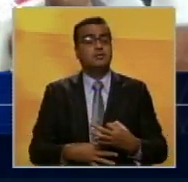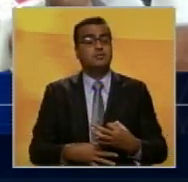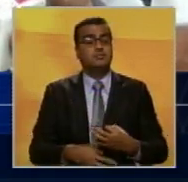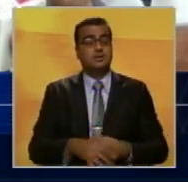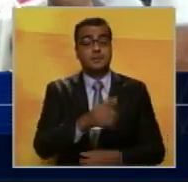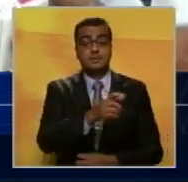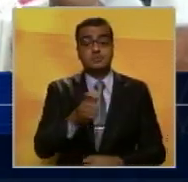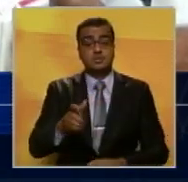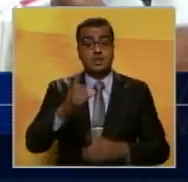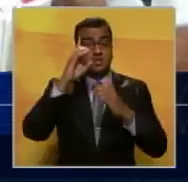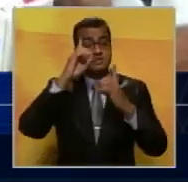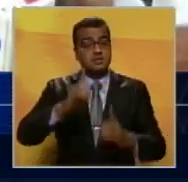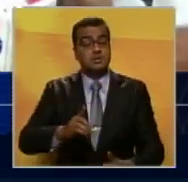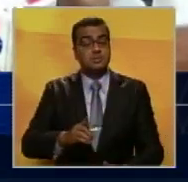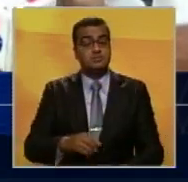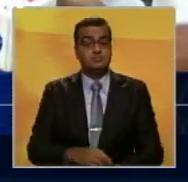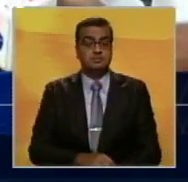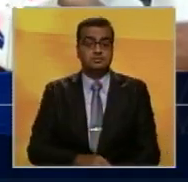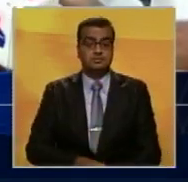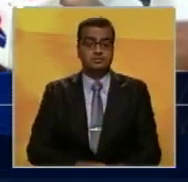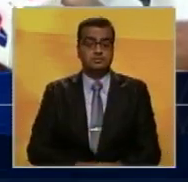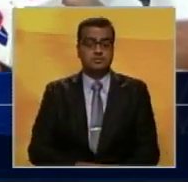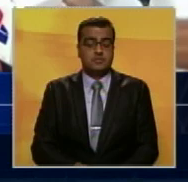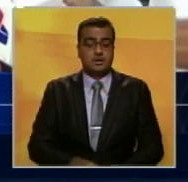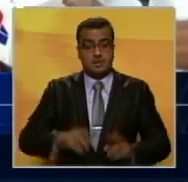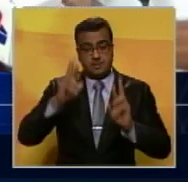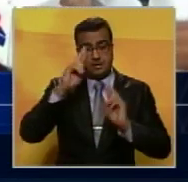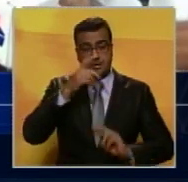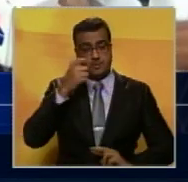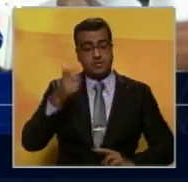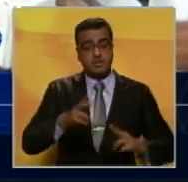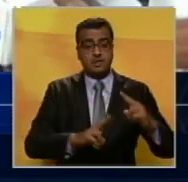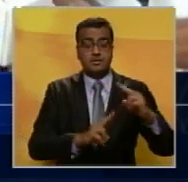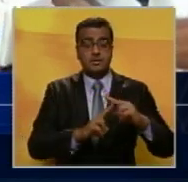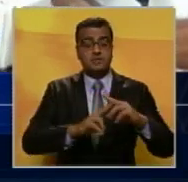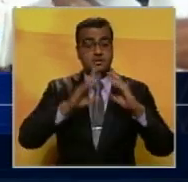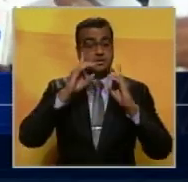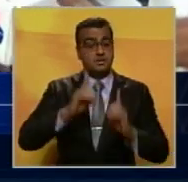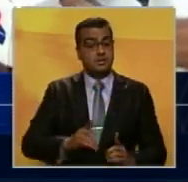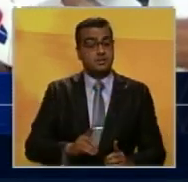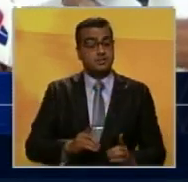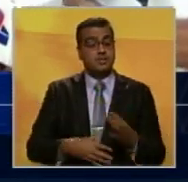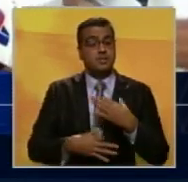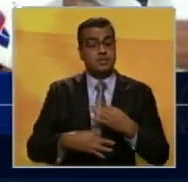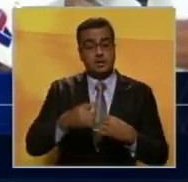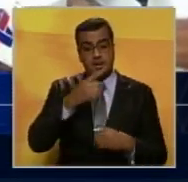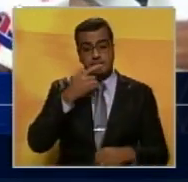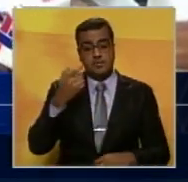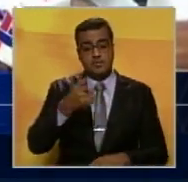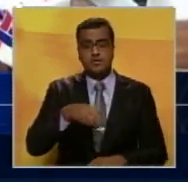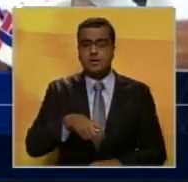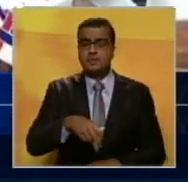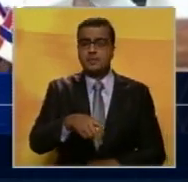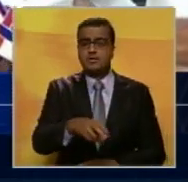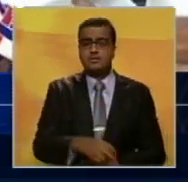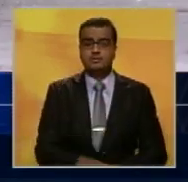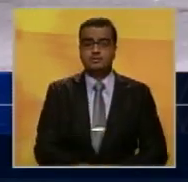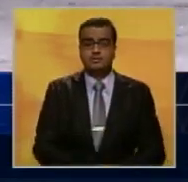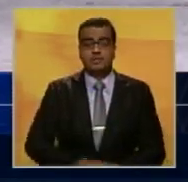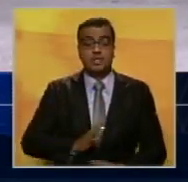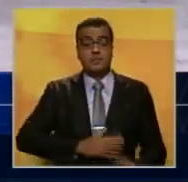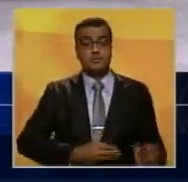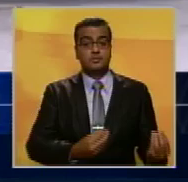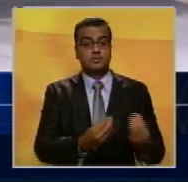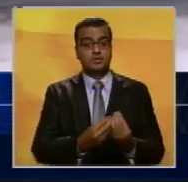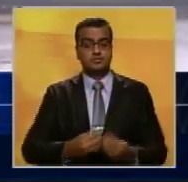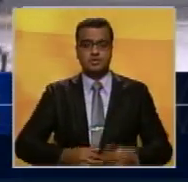que han decidido respetar al pueblo del Táchira, han decidido atender al pueblo de a pie, y estamos con ustedes. Por